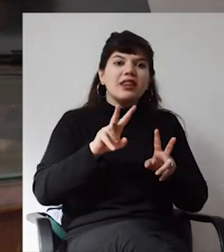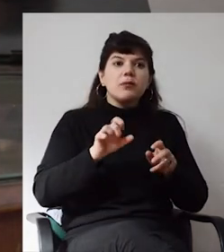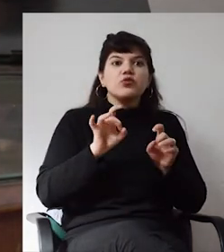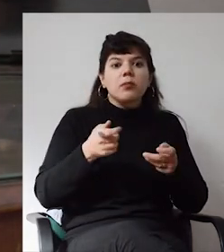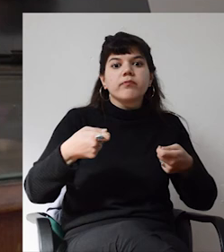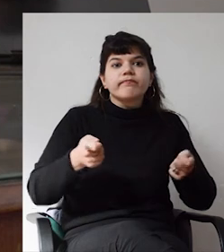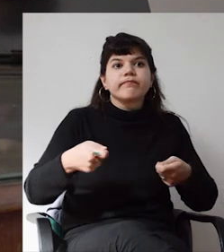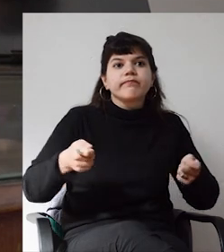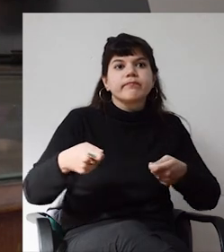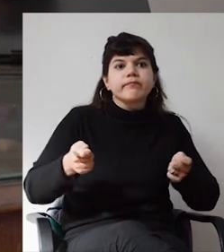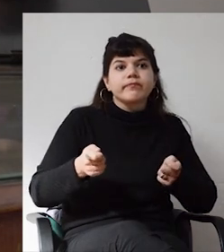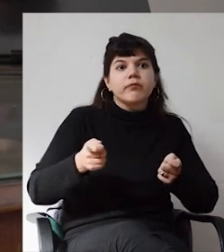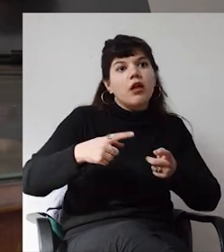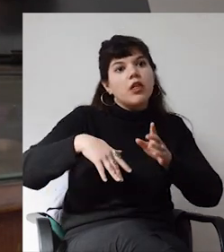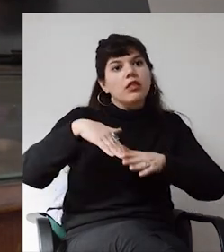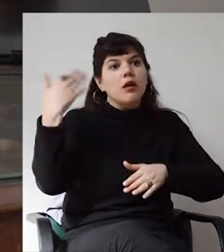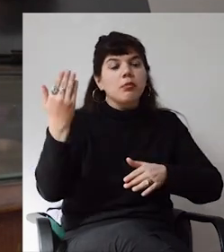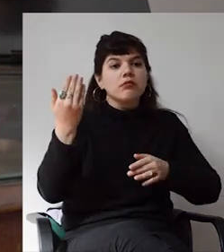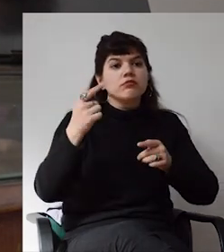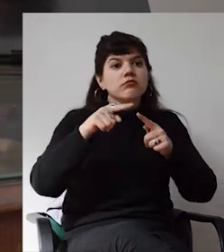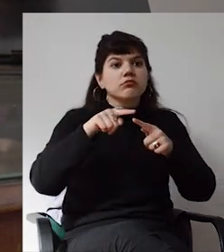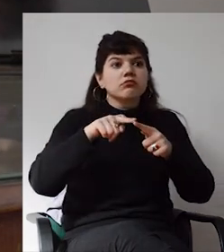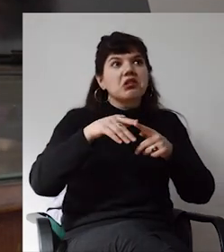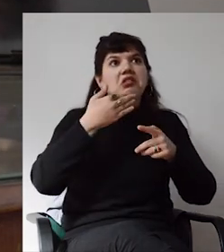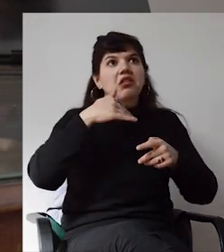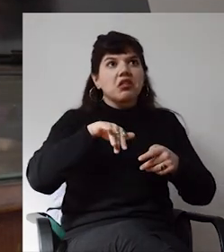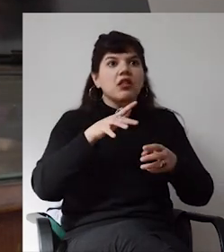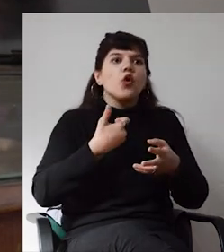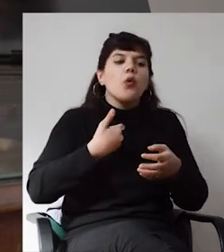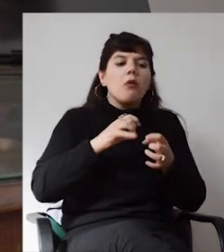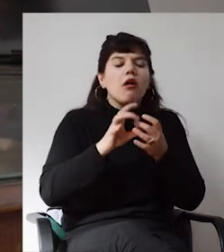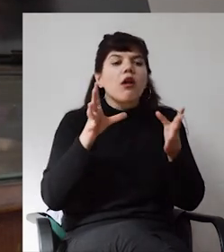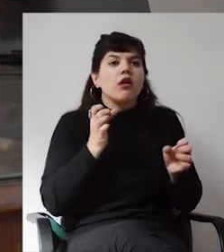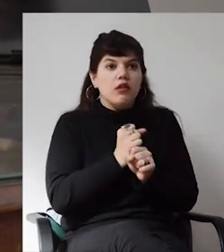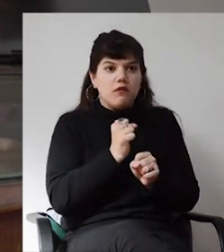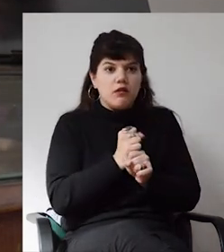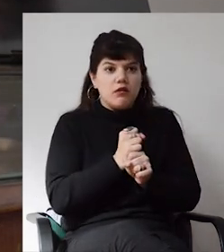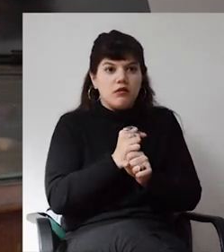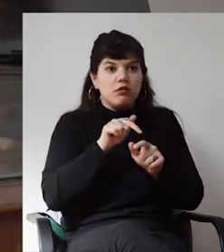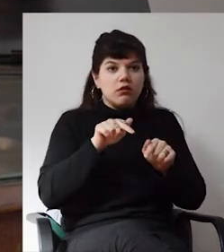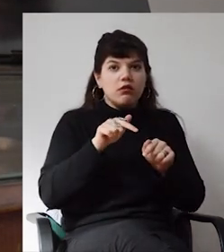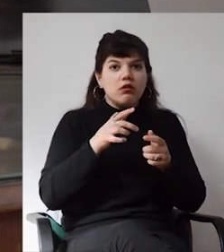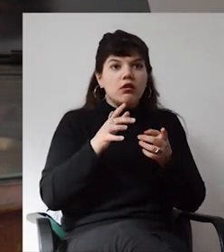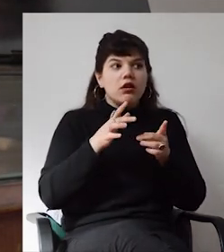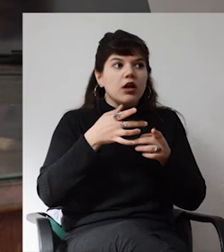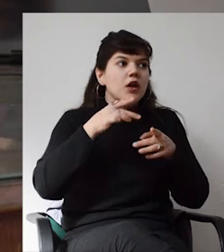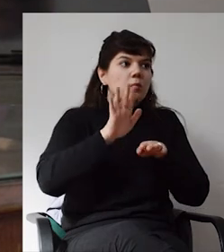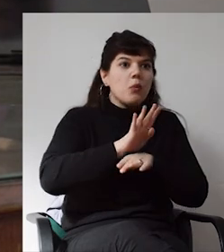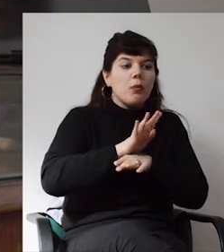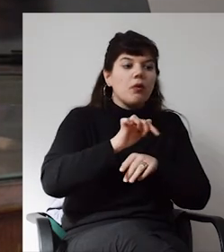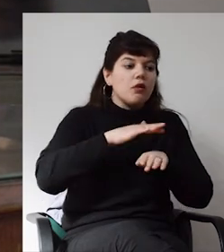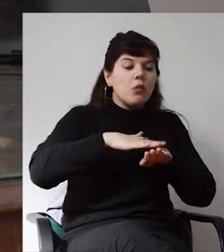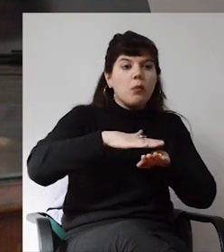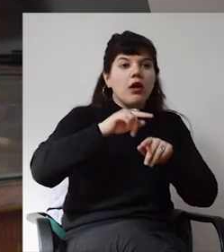el ajustar las tuercas y pasar a entender el trabajo como un